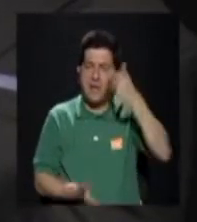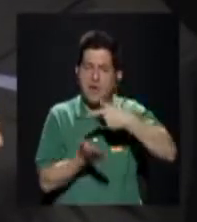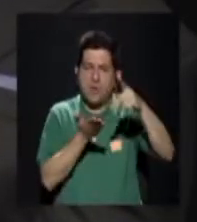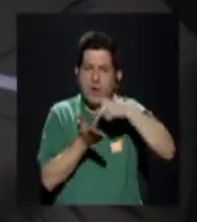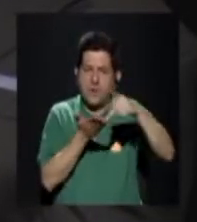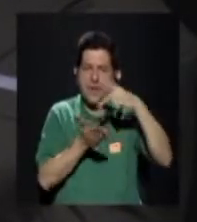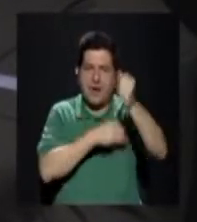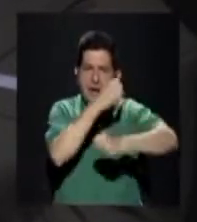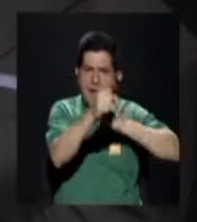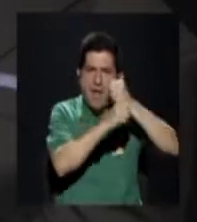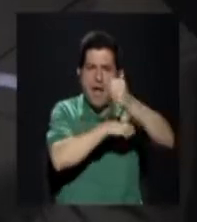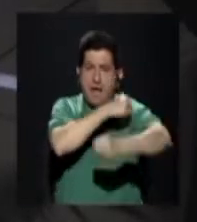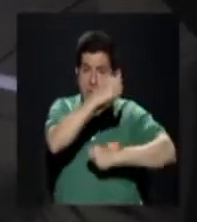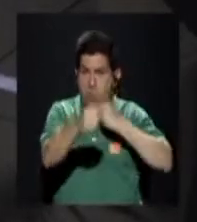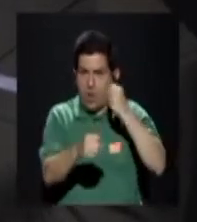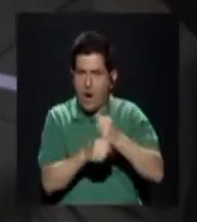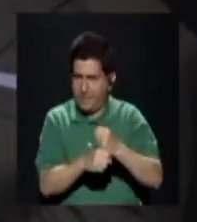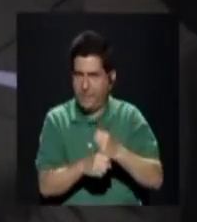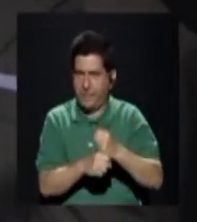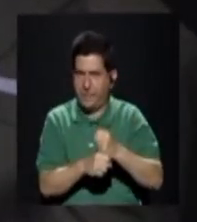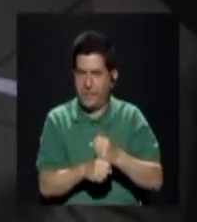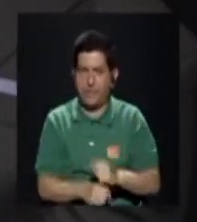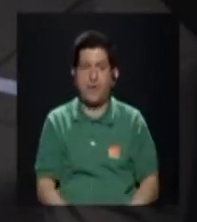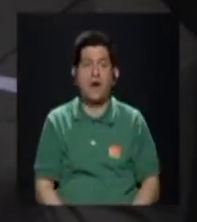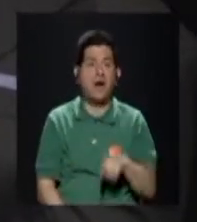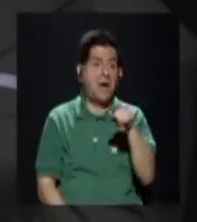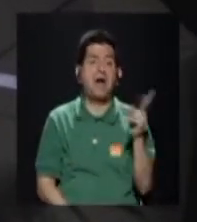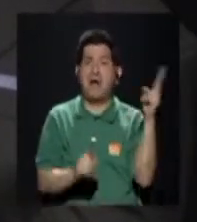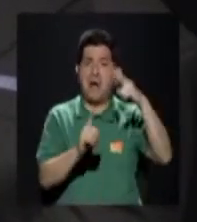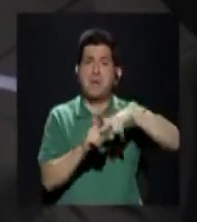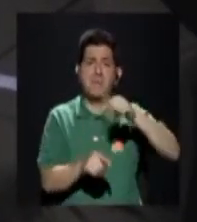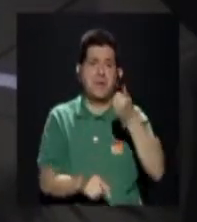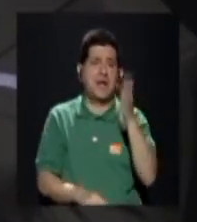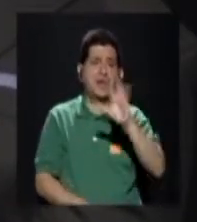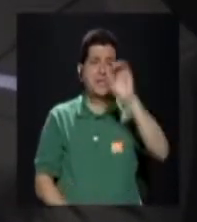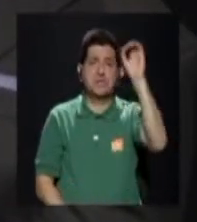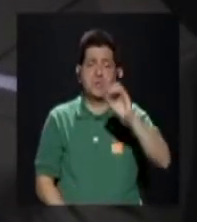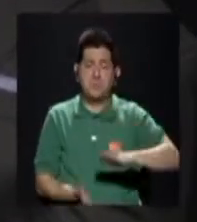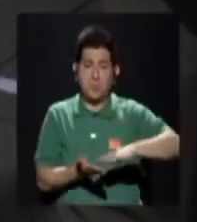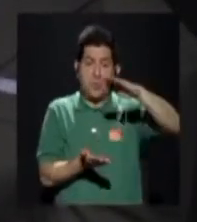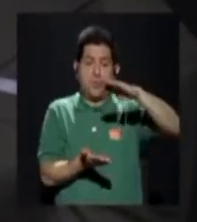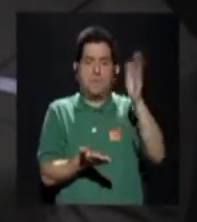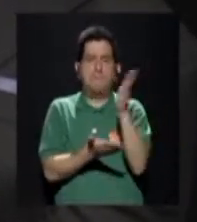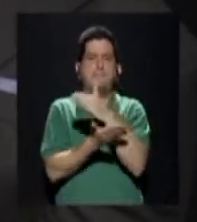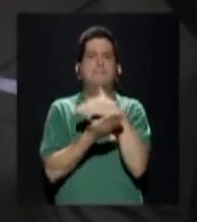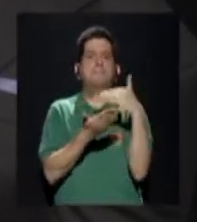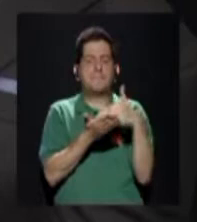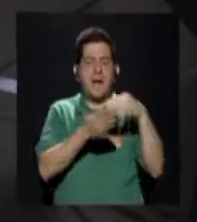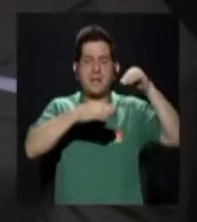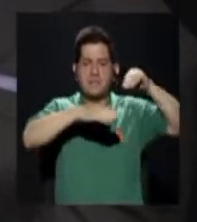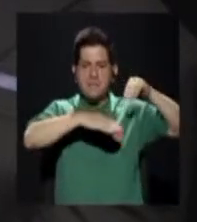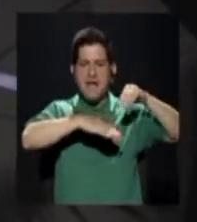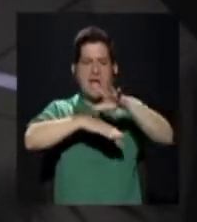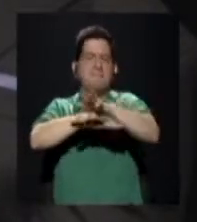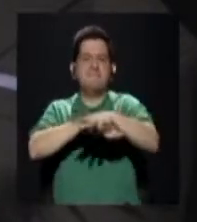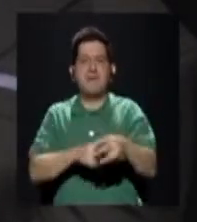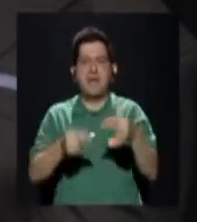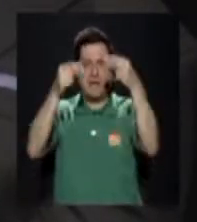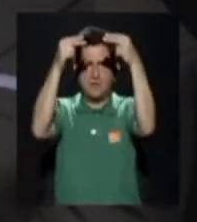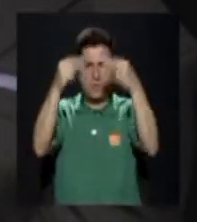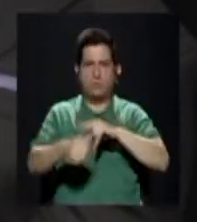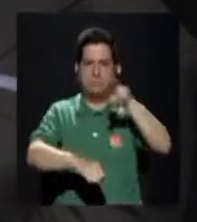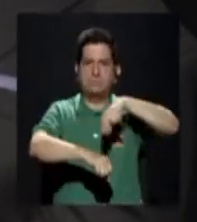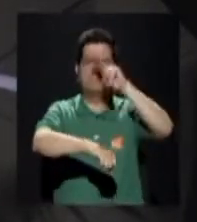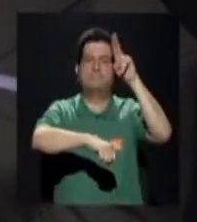años. Todos los años le aplican un 15%. Y eso es parte del efecto sobre el presupuesto